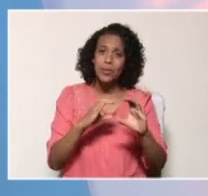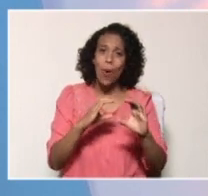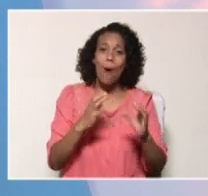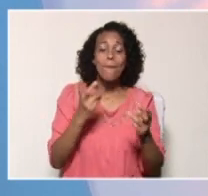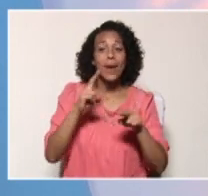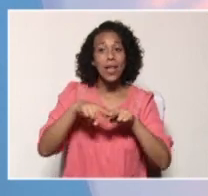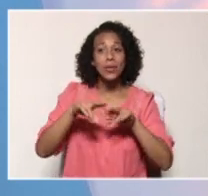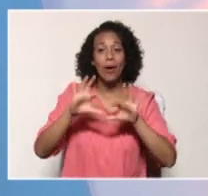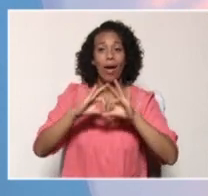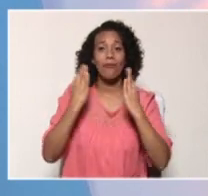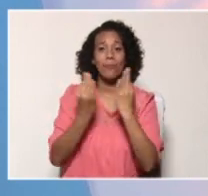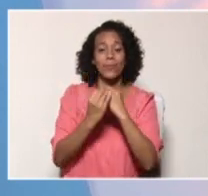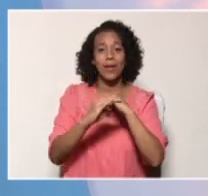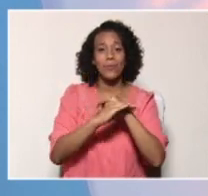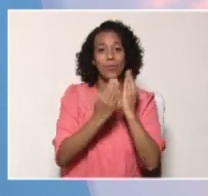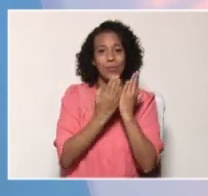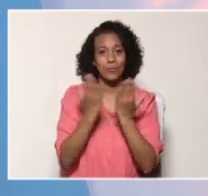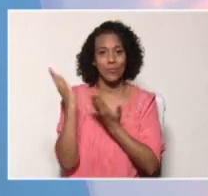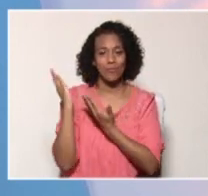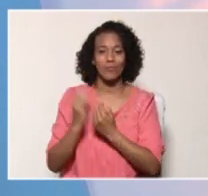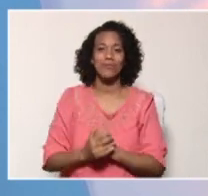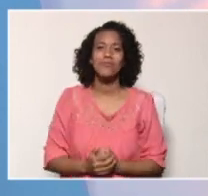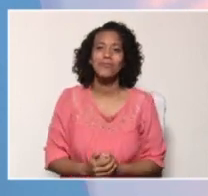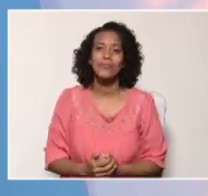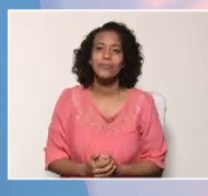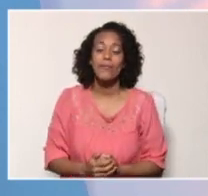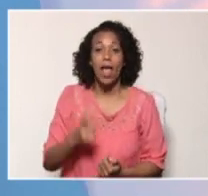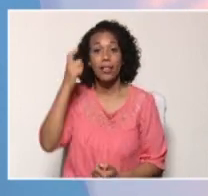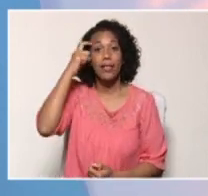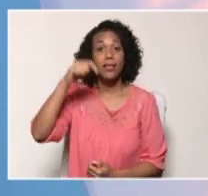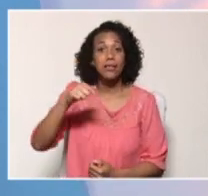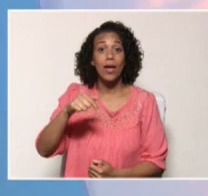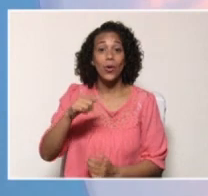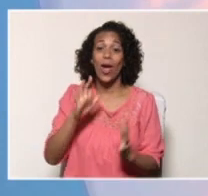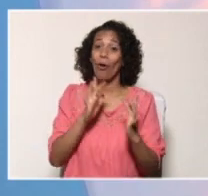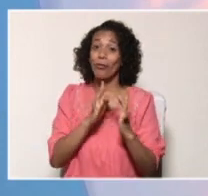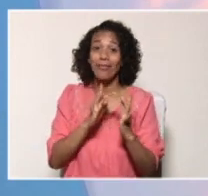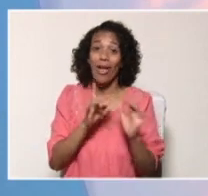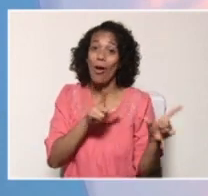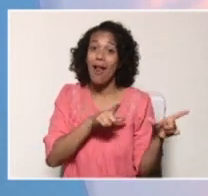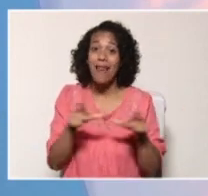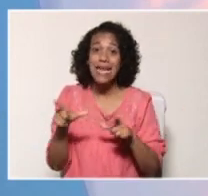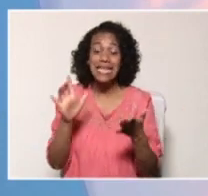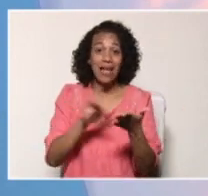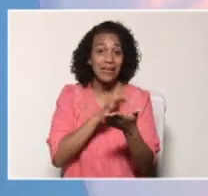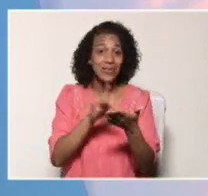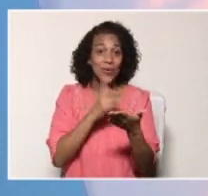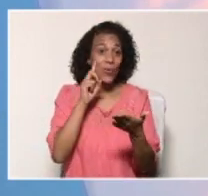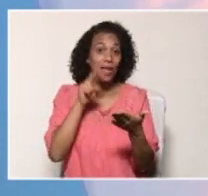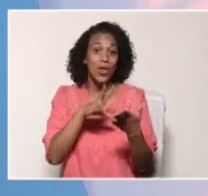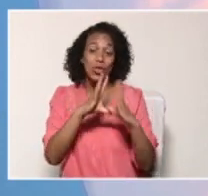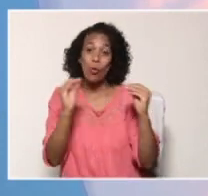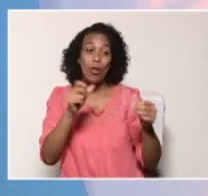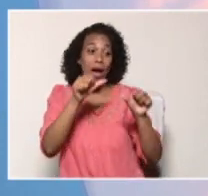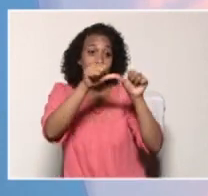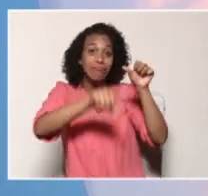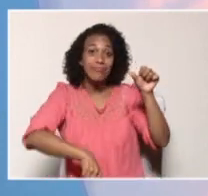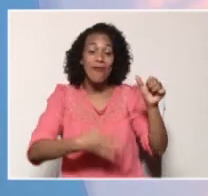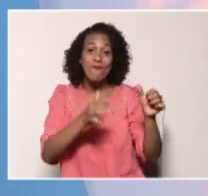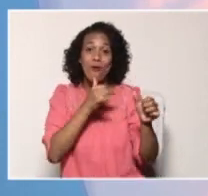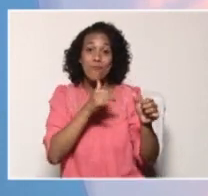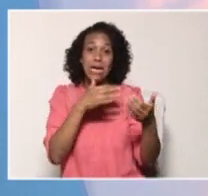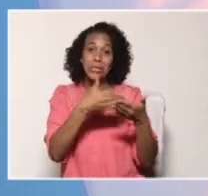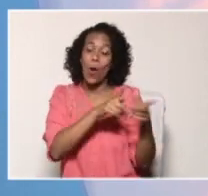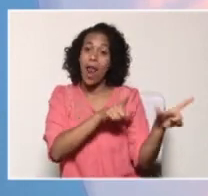para este, tu programa, Cada Familia, Una Escuela. El día de hoy ya yo estoy conectado acá en nuestra tableta y tengo toda la información para